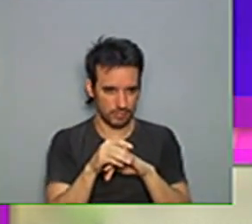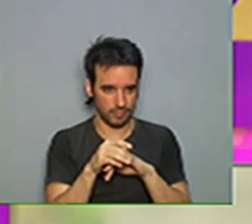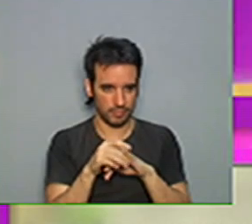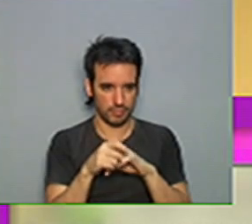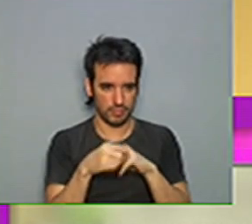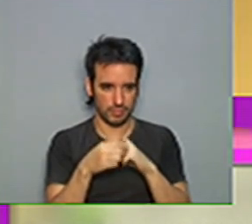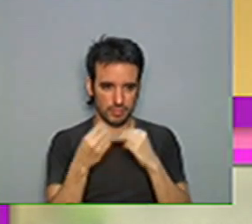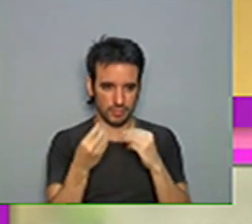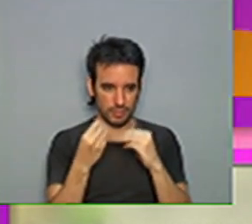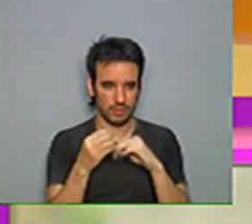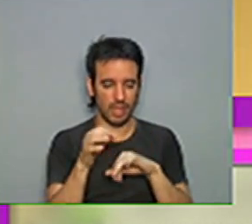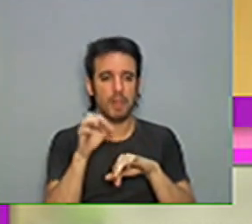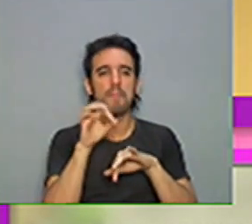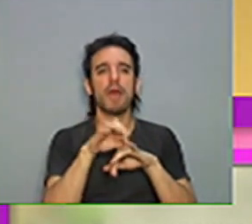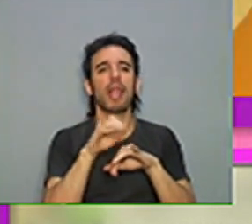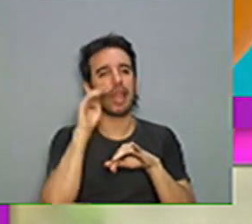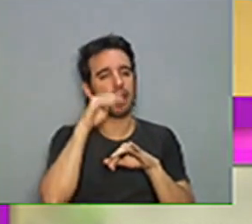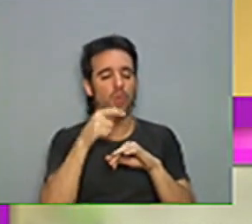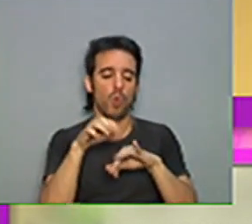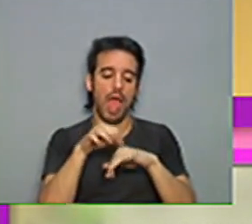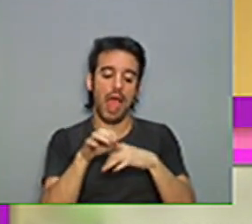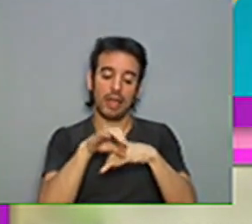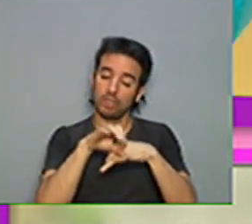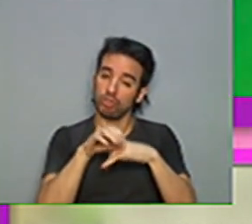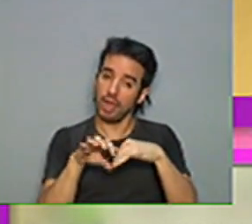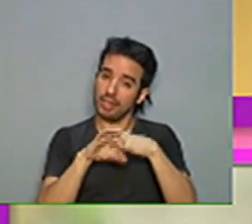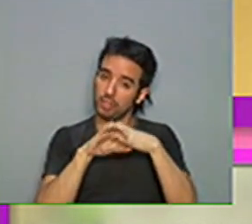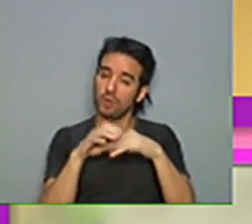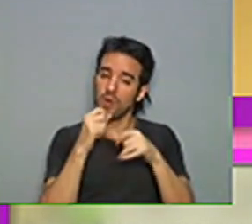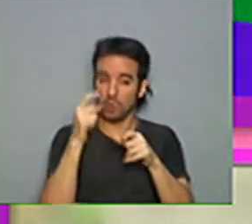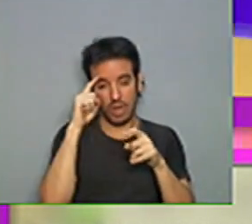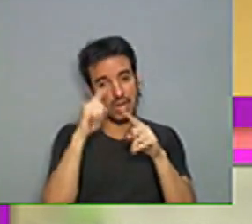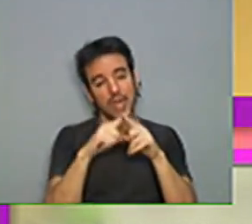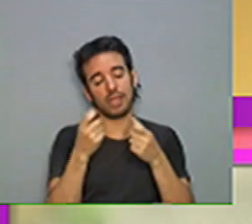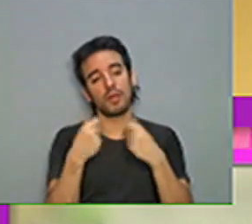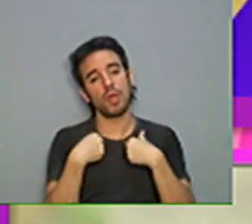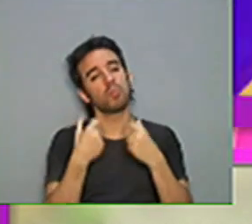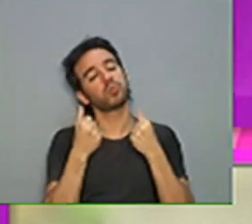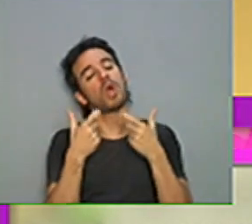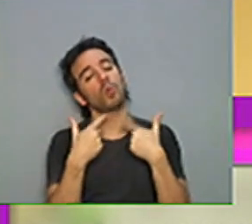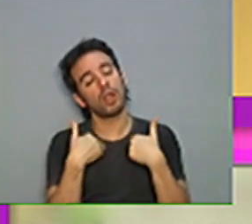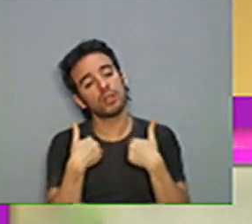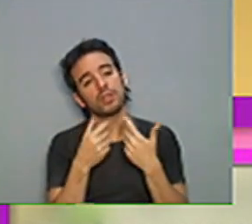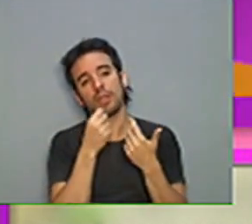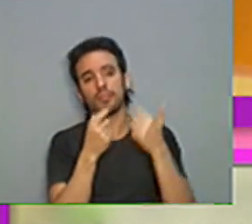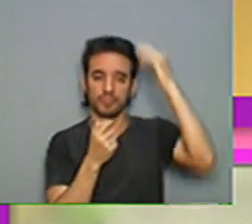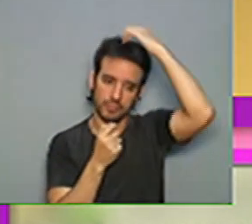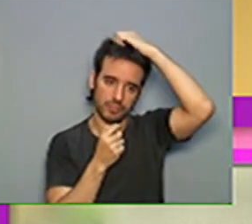Sparrow. Perla negra. Era un anillo que le había regalado una expareja, que le traía mucha suerte a ella. Sí. Y que ahora el